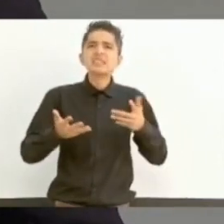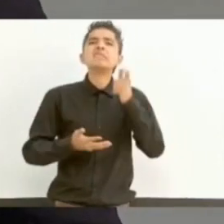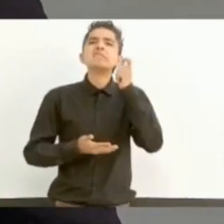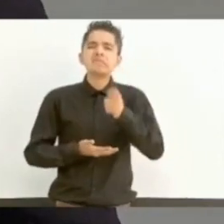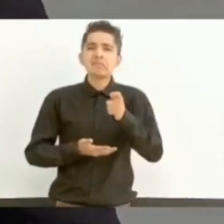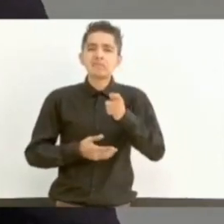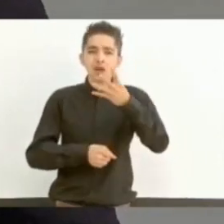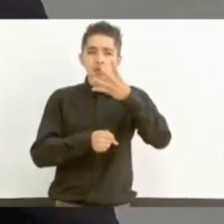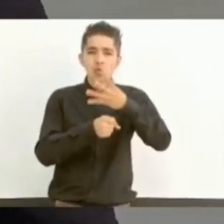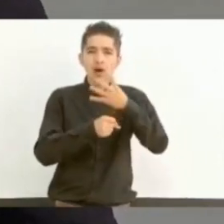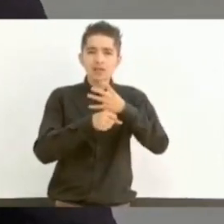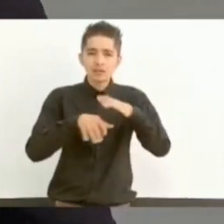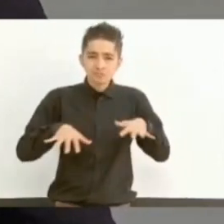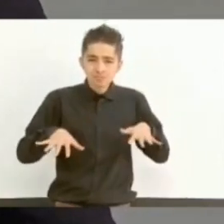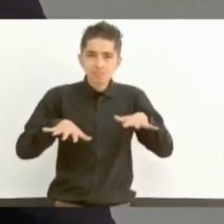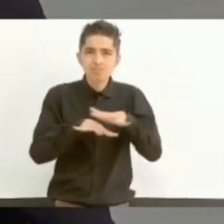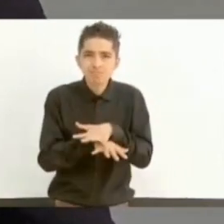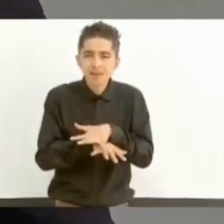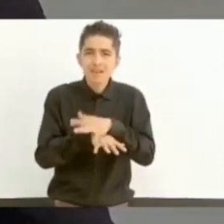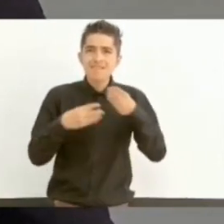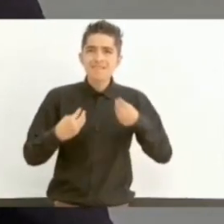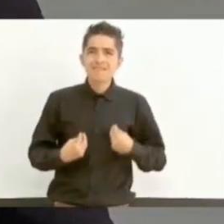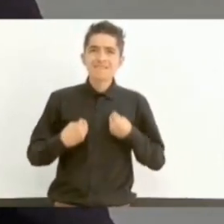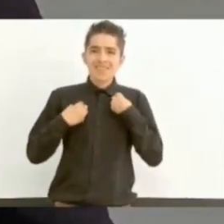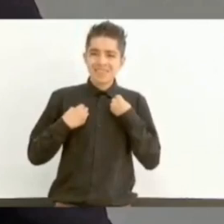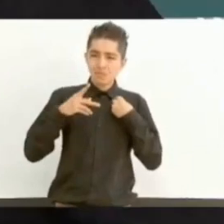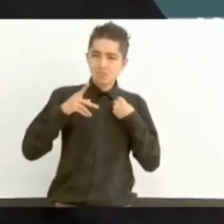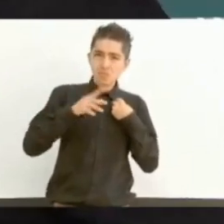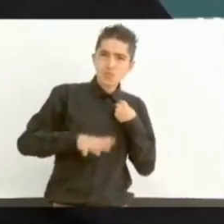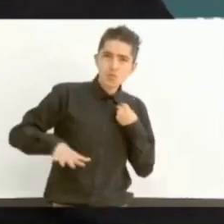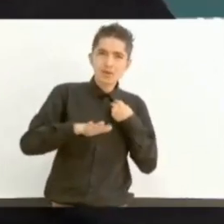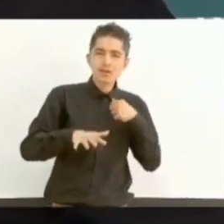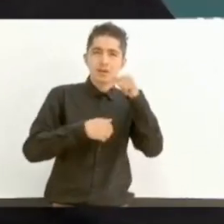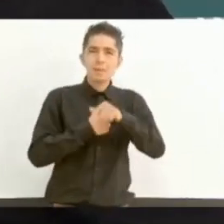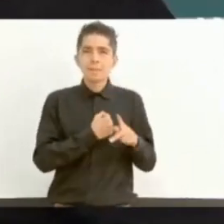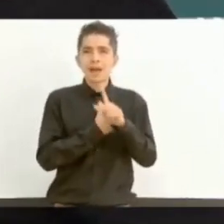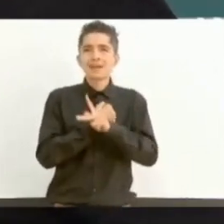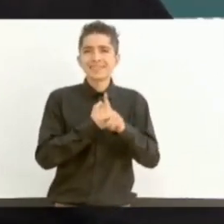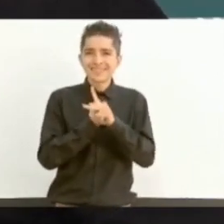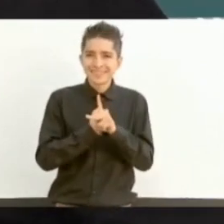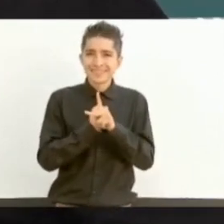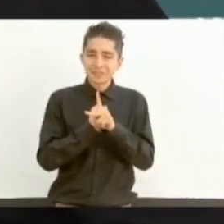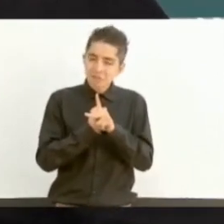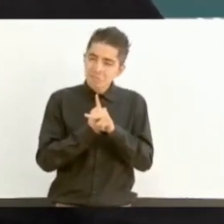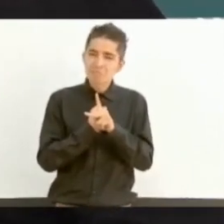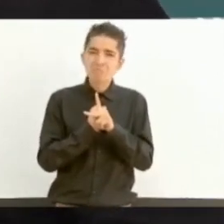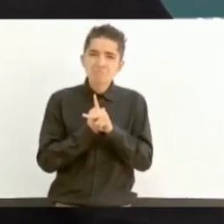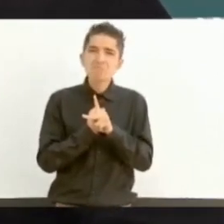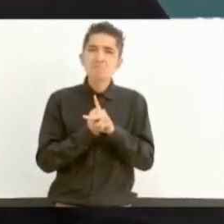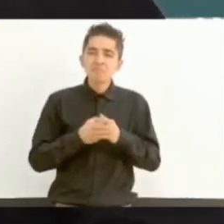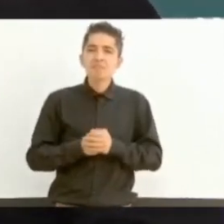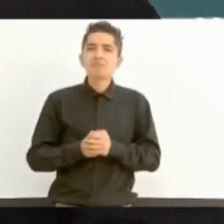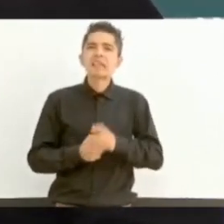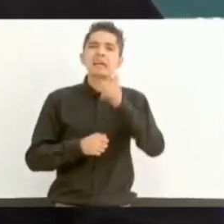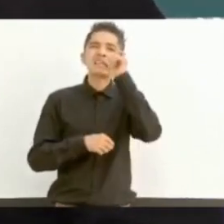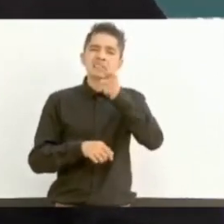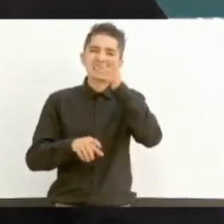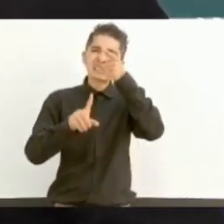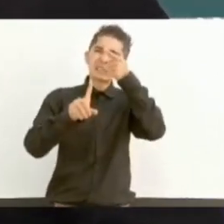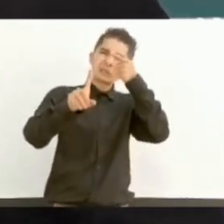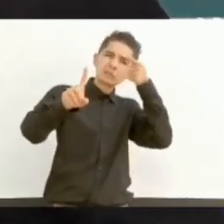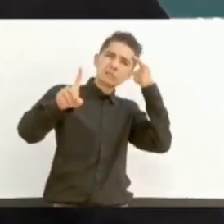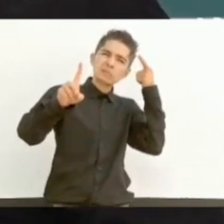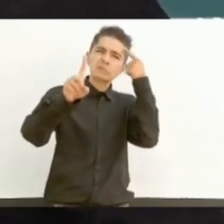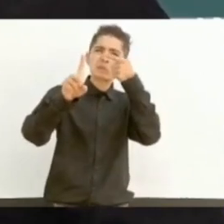transformación de la vida pública de nuestro país, cuyo principal propósito